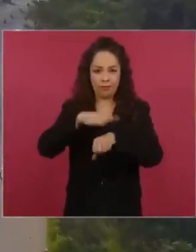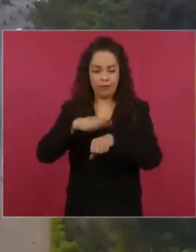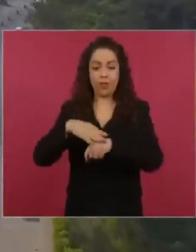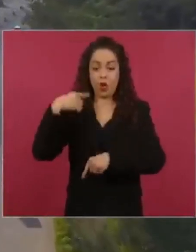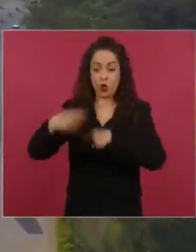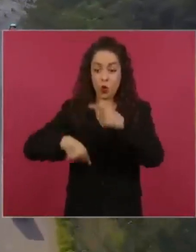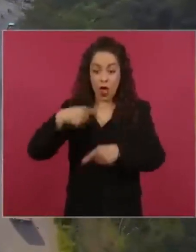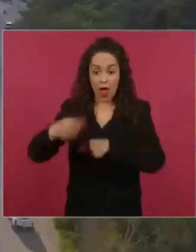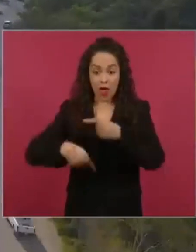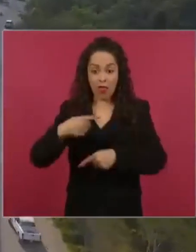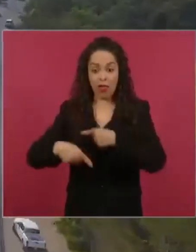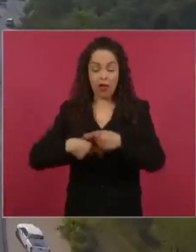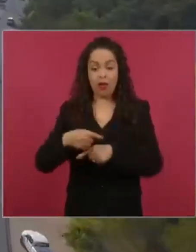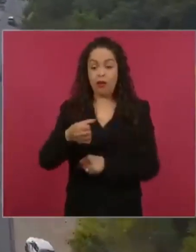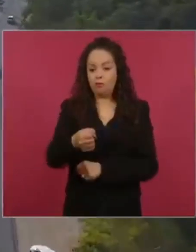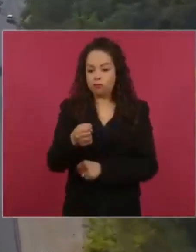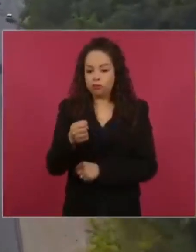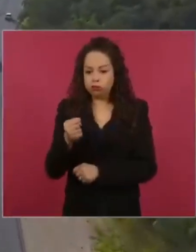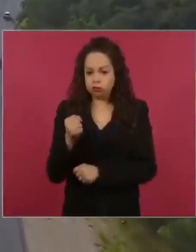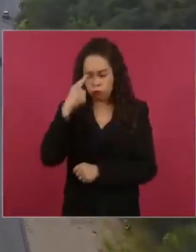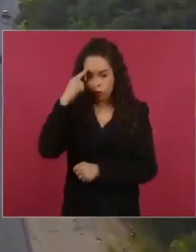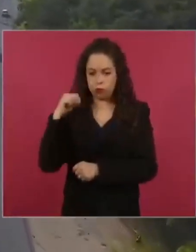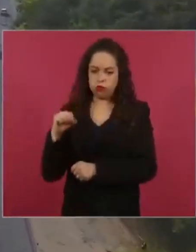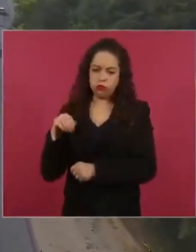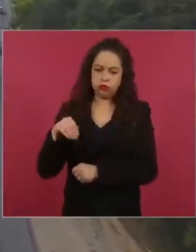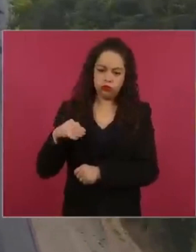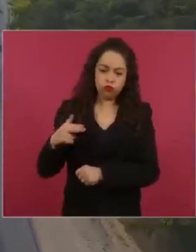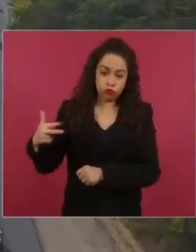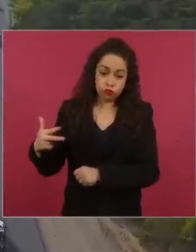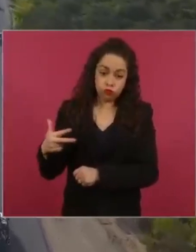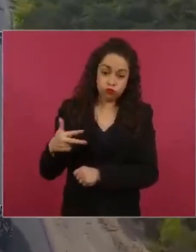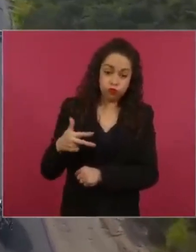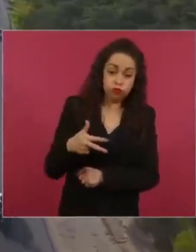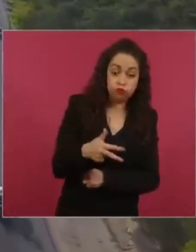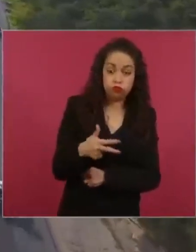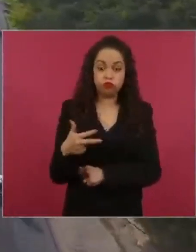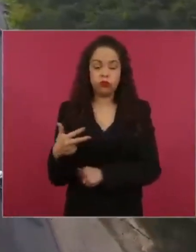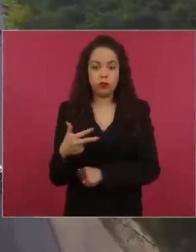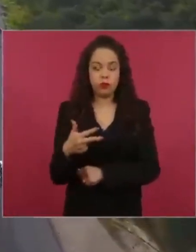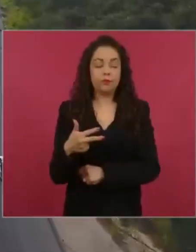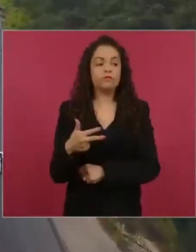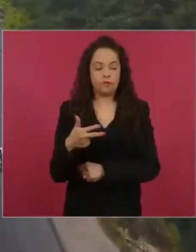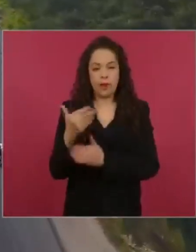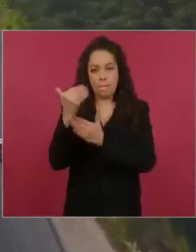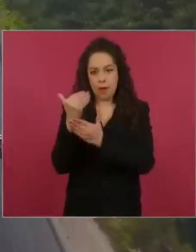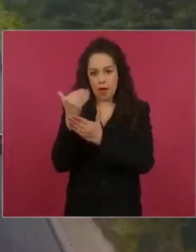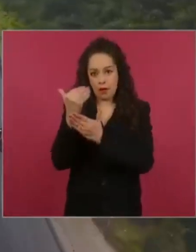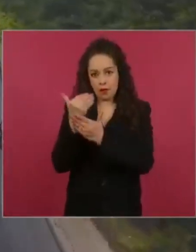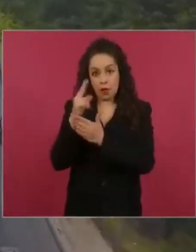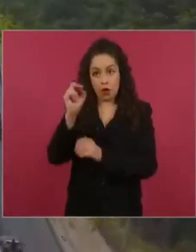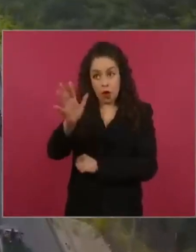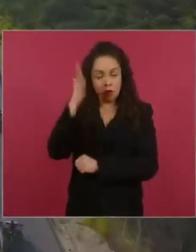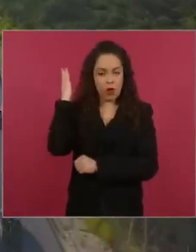el freno. Ese era el objetivo del primer tren, ¿no? Y empezar a una velocidad más reducida y luego irla incrementando por temas de